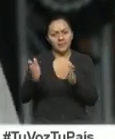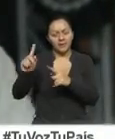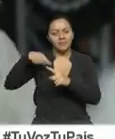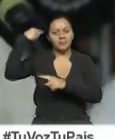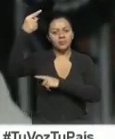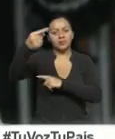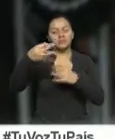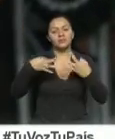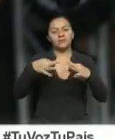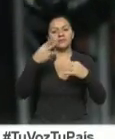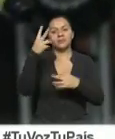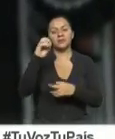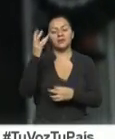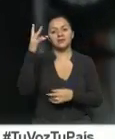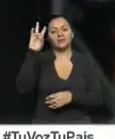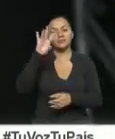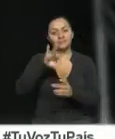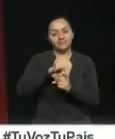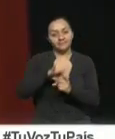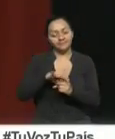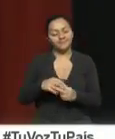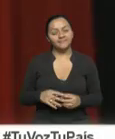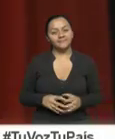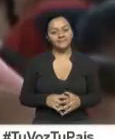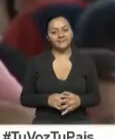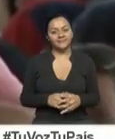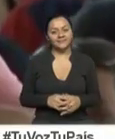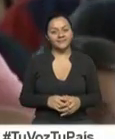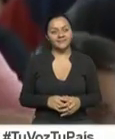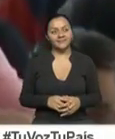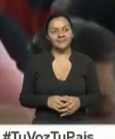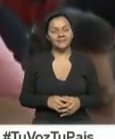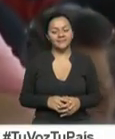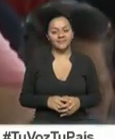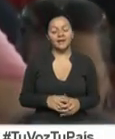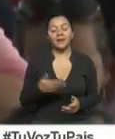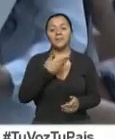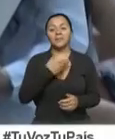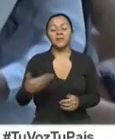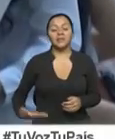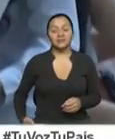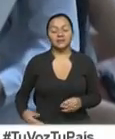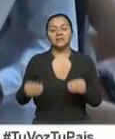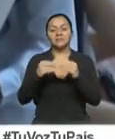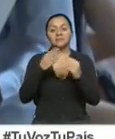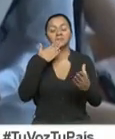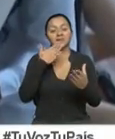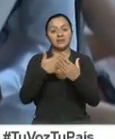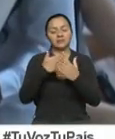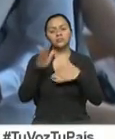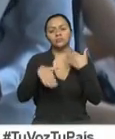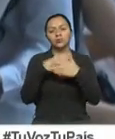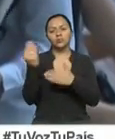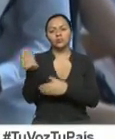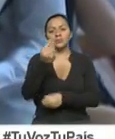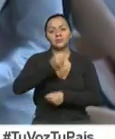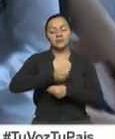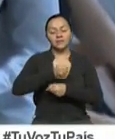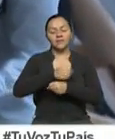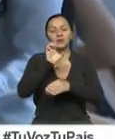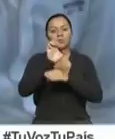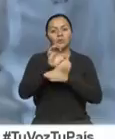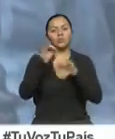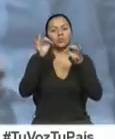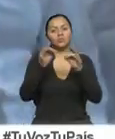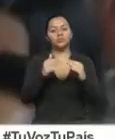victoria en febrero del 2017, compañeros. El jefe de Estado agradeció a la juventud por trabajar por un Ecuador más justo